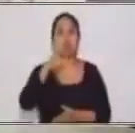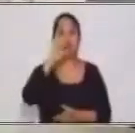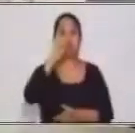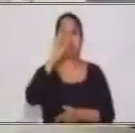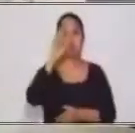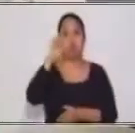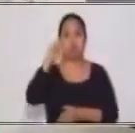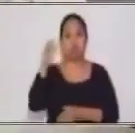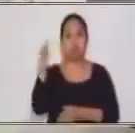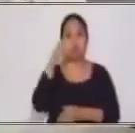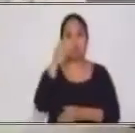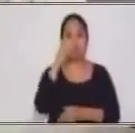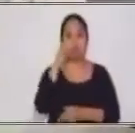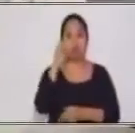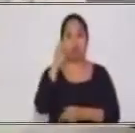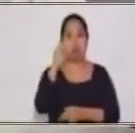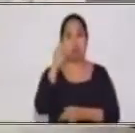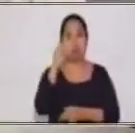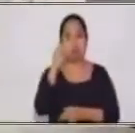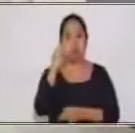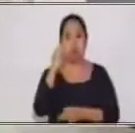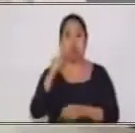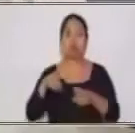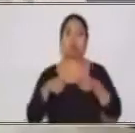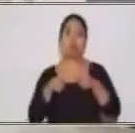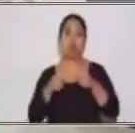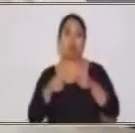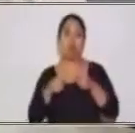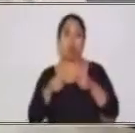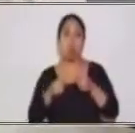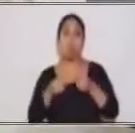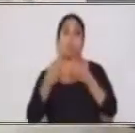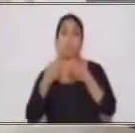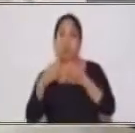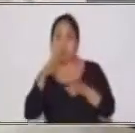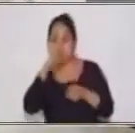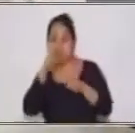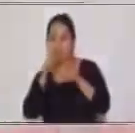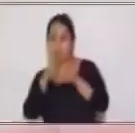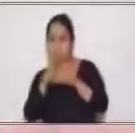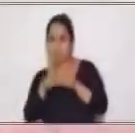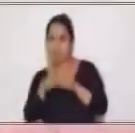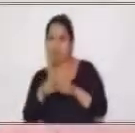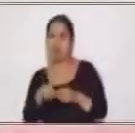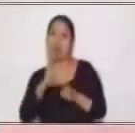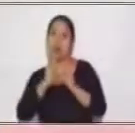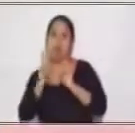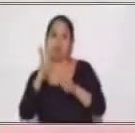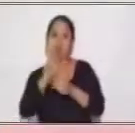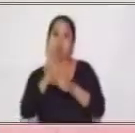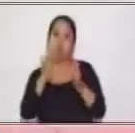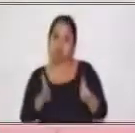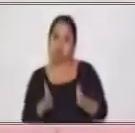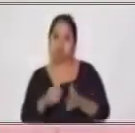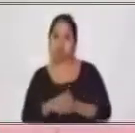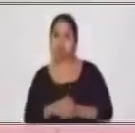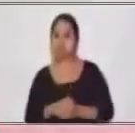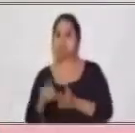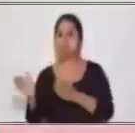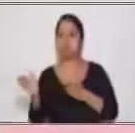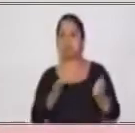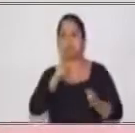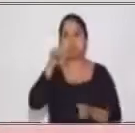un poquito de influencia aquí en Guatemala, por eso lo adentramos dentro de la literatura guatemalteca. Tenemos a José